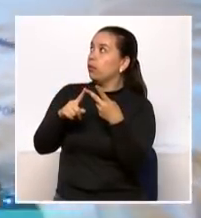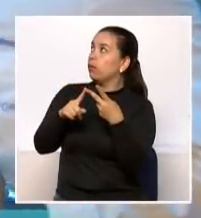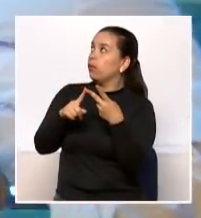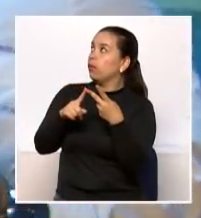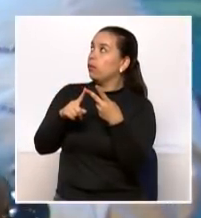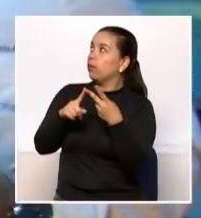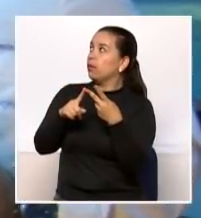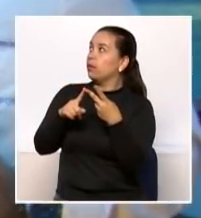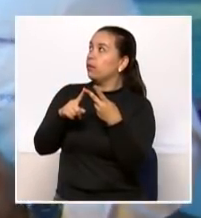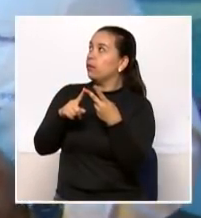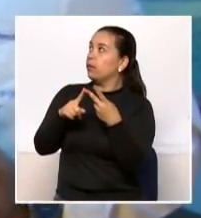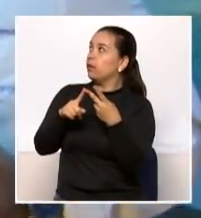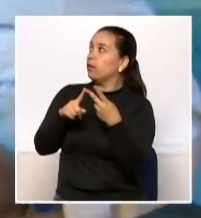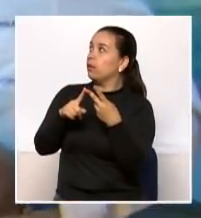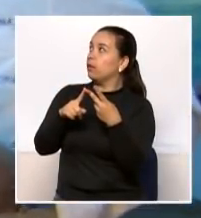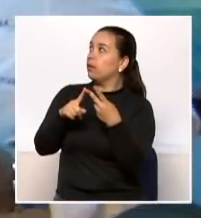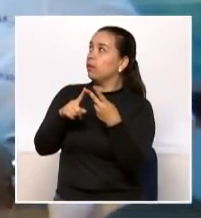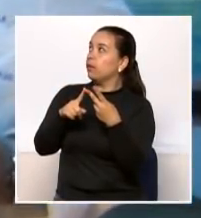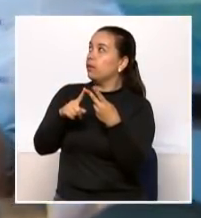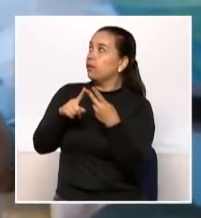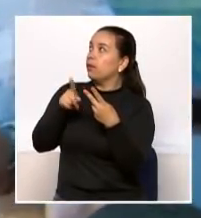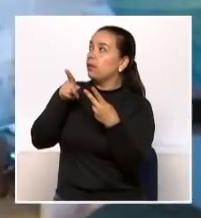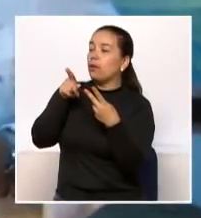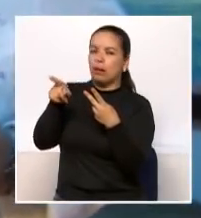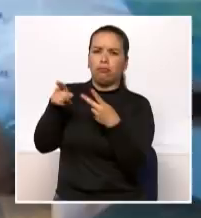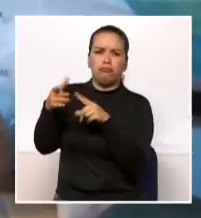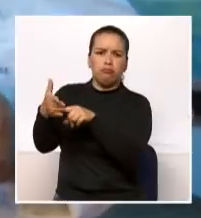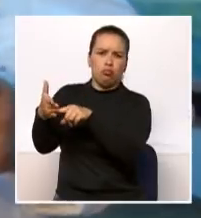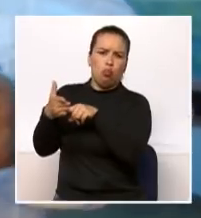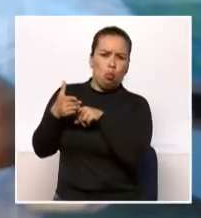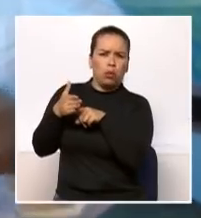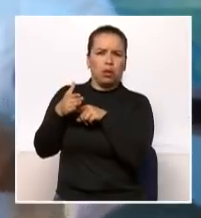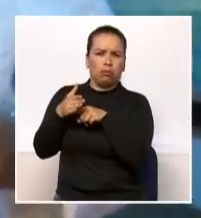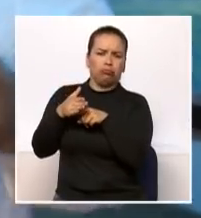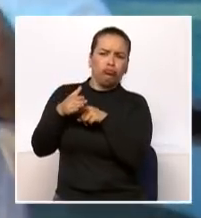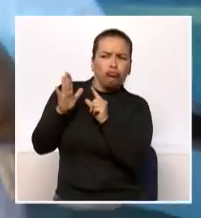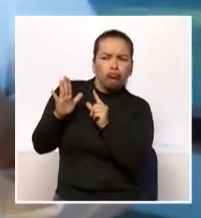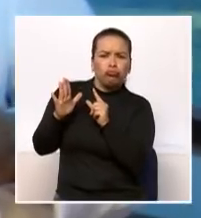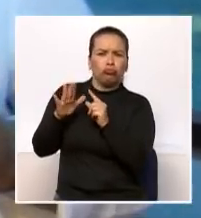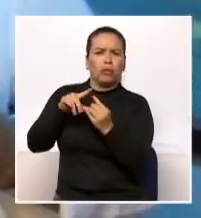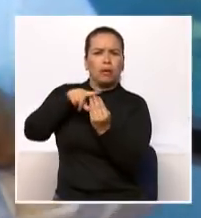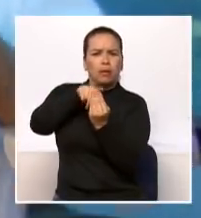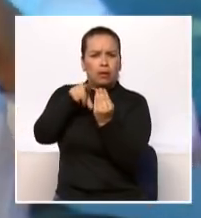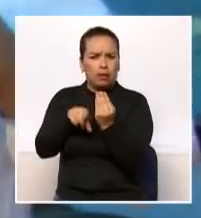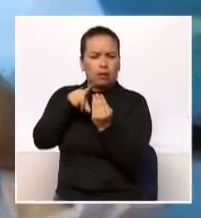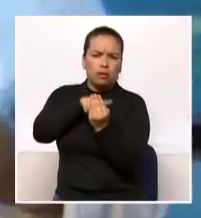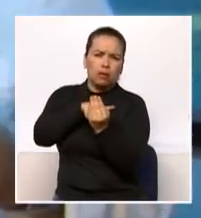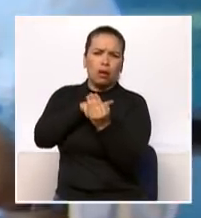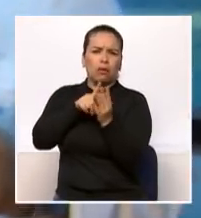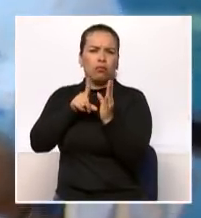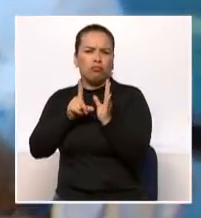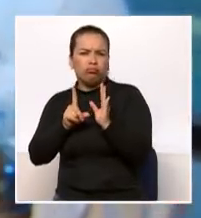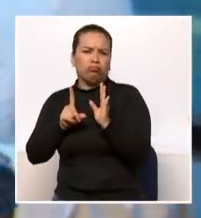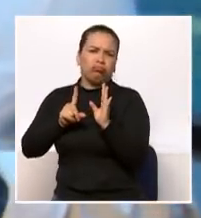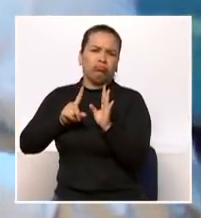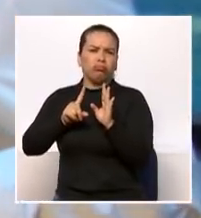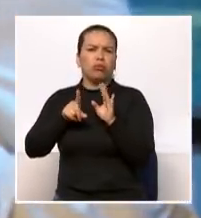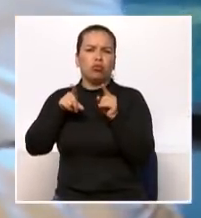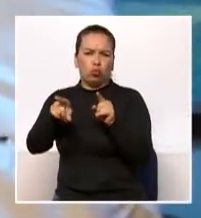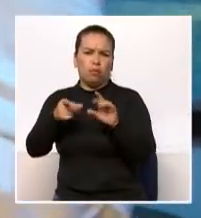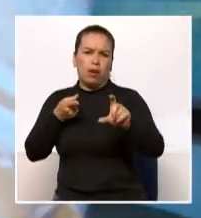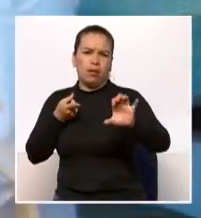convex, ¿sí? Que es pues tiene otro tipo de frecuencia, y ven un endocavitario, que es como un palito largo que utilizan para la